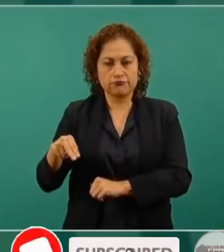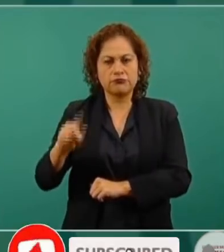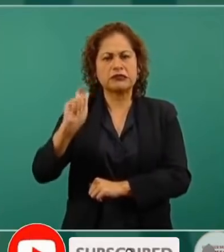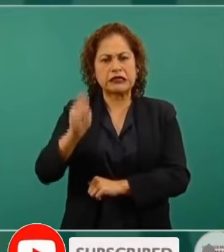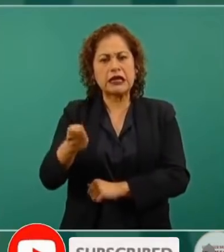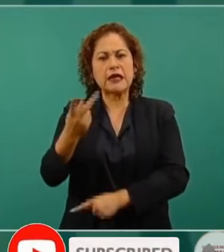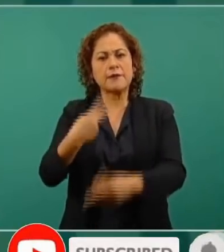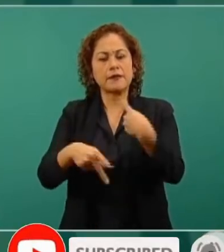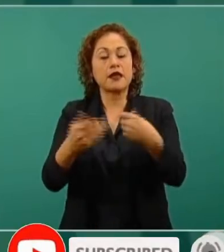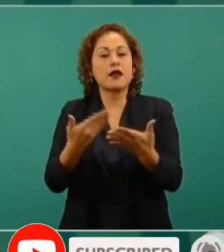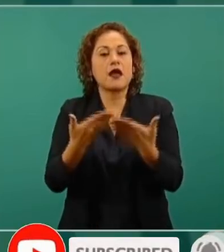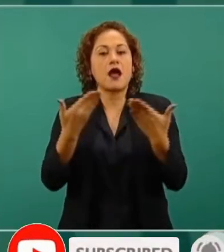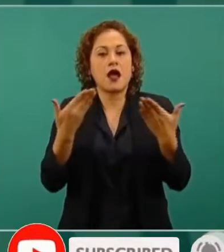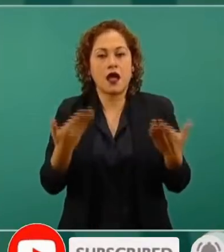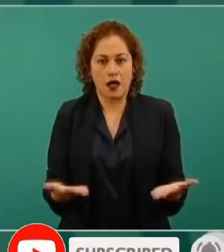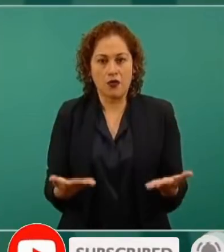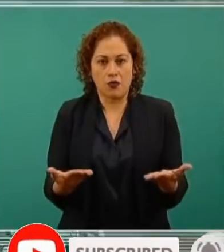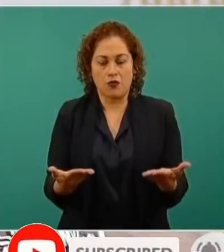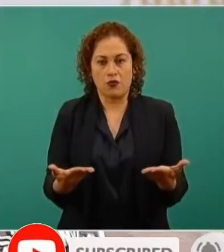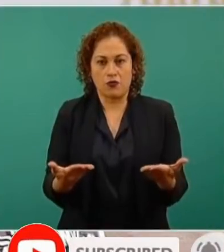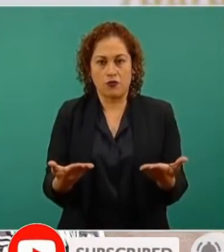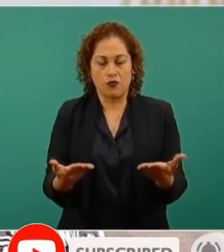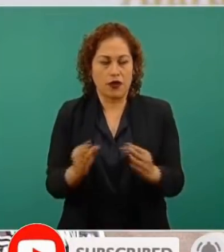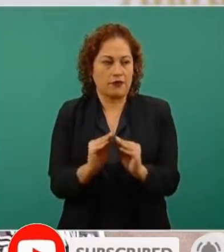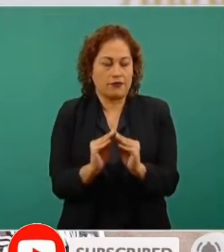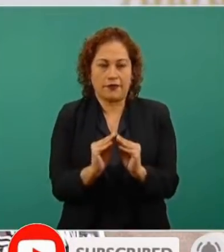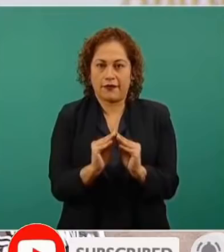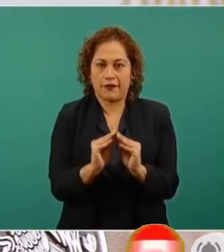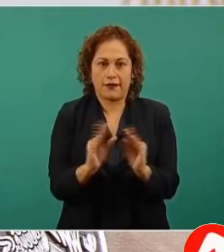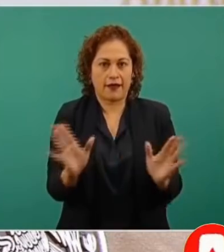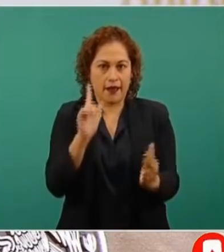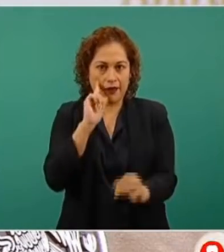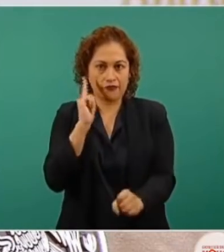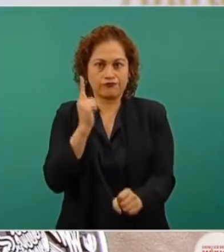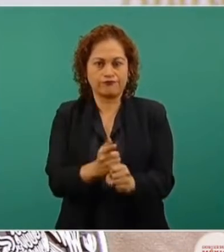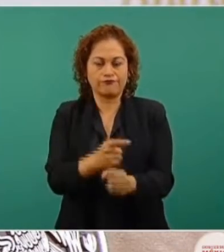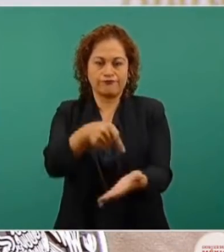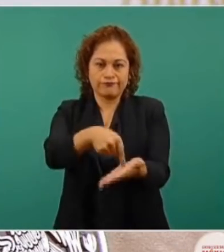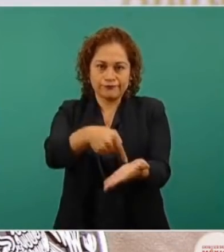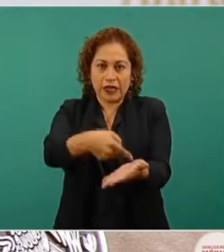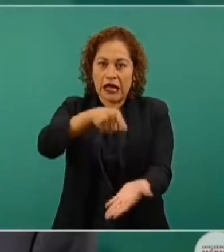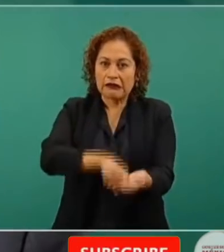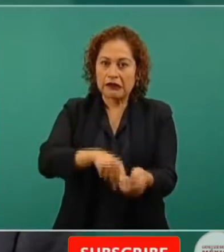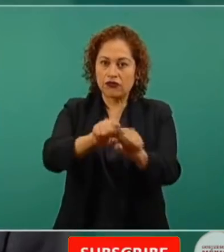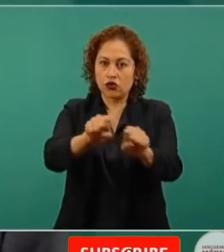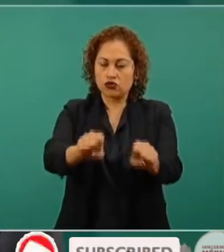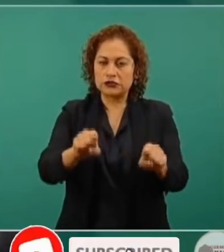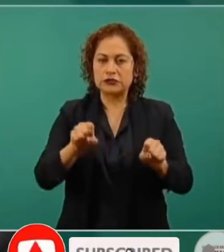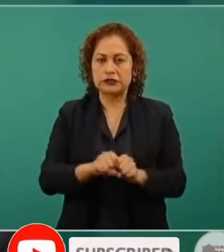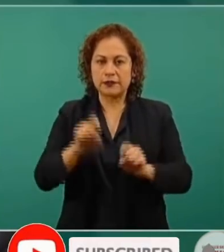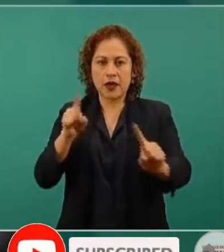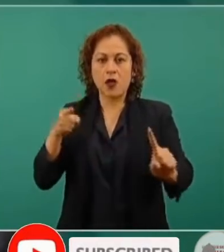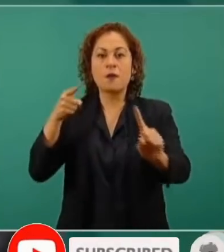se estableciera un sistema en que las familias de la clase media y